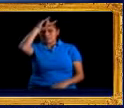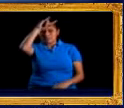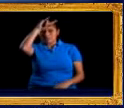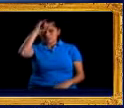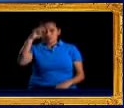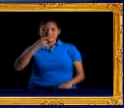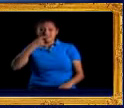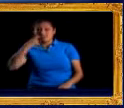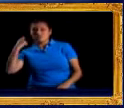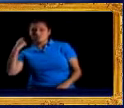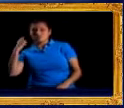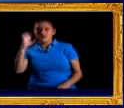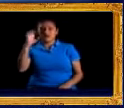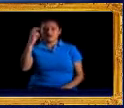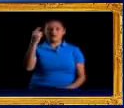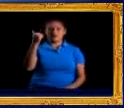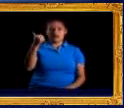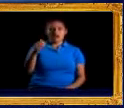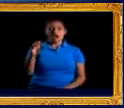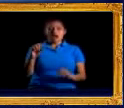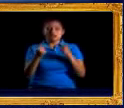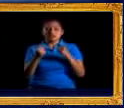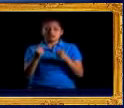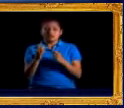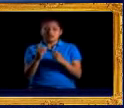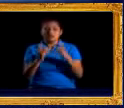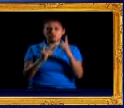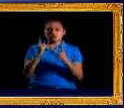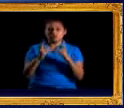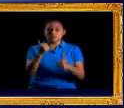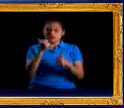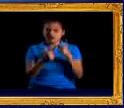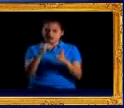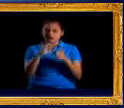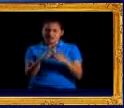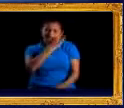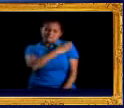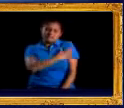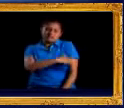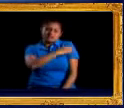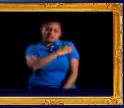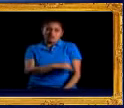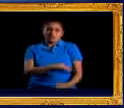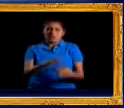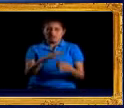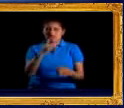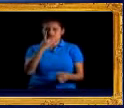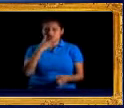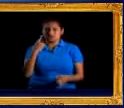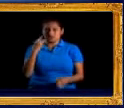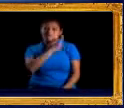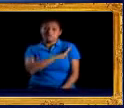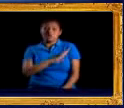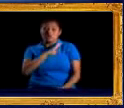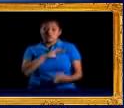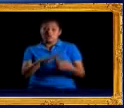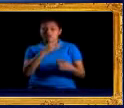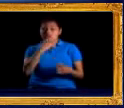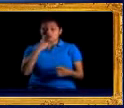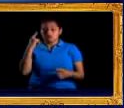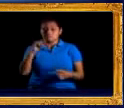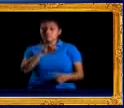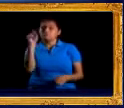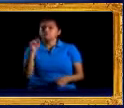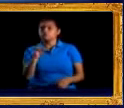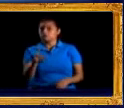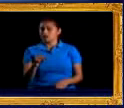haciéndola dudar de la misericordia de Dios, haciéndola dudar de la bondad de Dios. Pregúntale al que tienes ahí a la